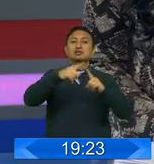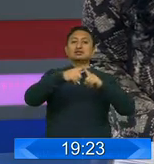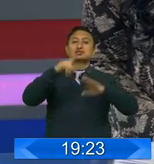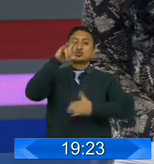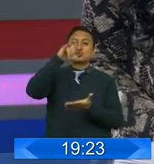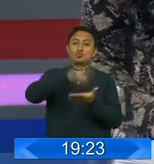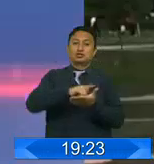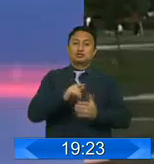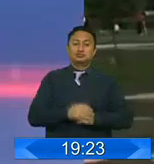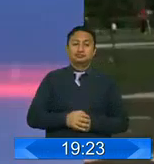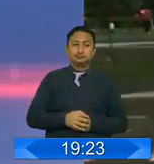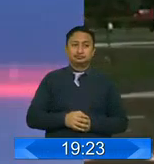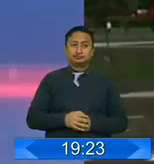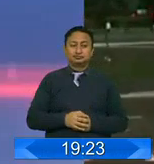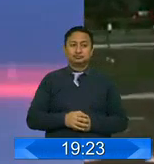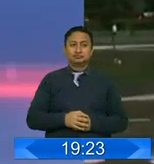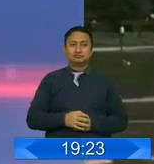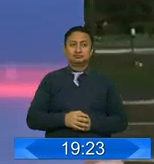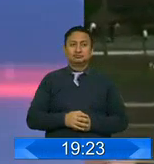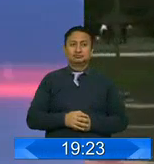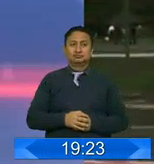lunes.